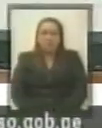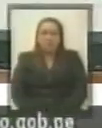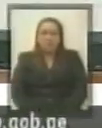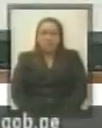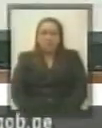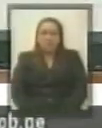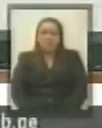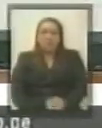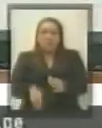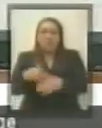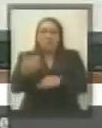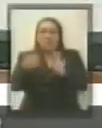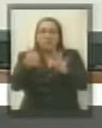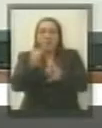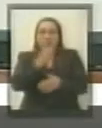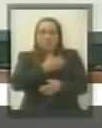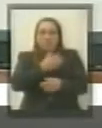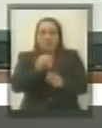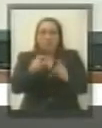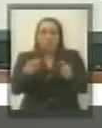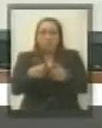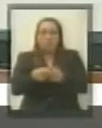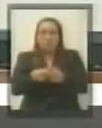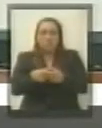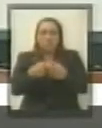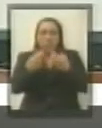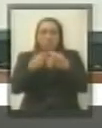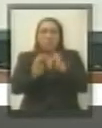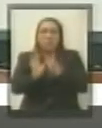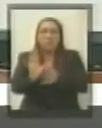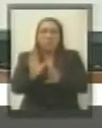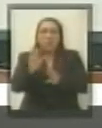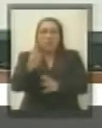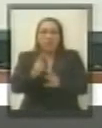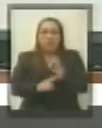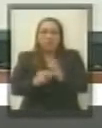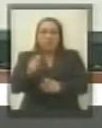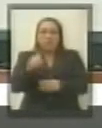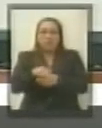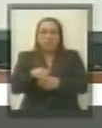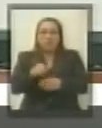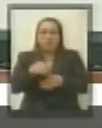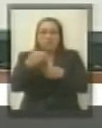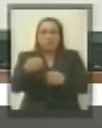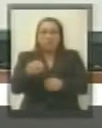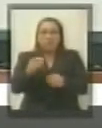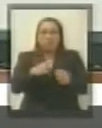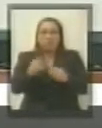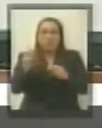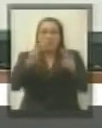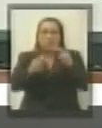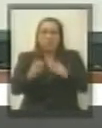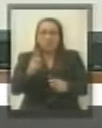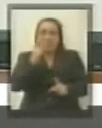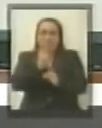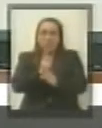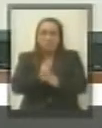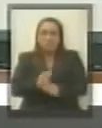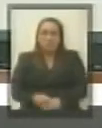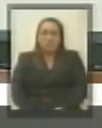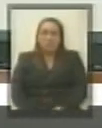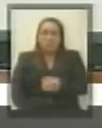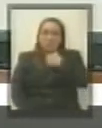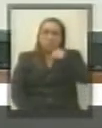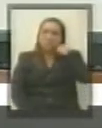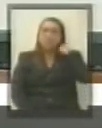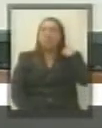Posteriormente, el 6 de mayo, la comisión publicó la relación de candidatos que pasaron a la fase de evaluación personal, luego